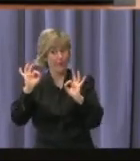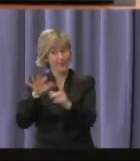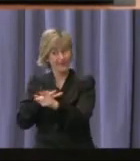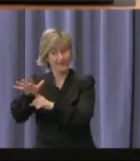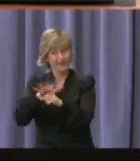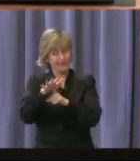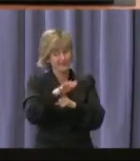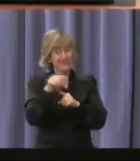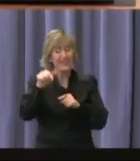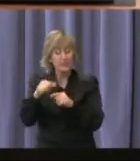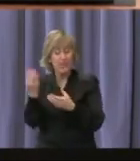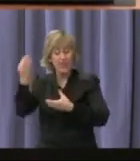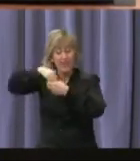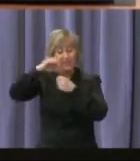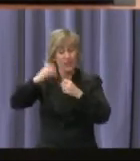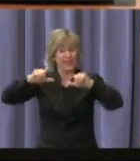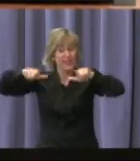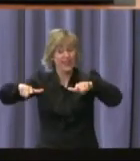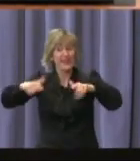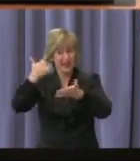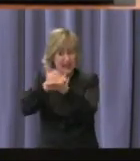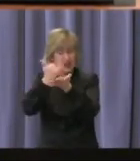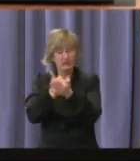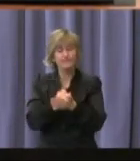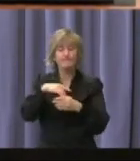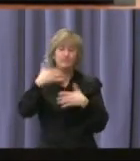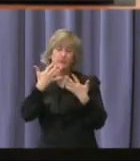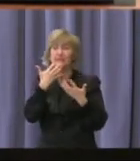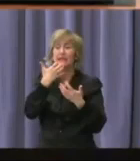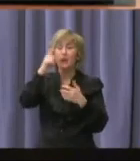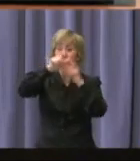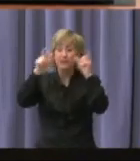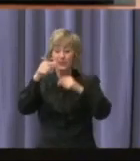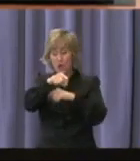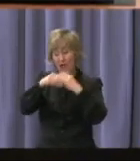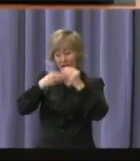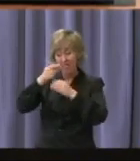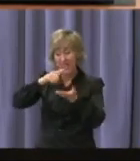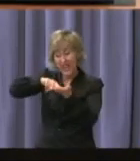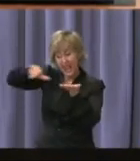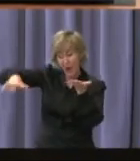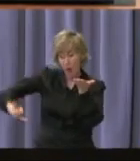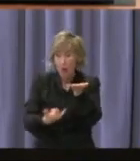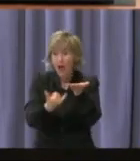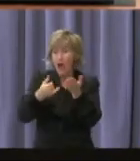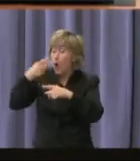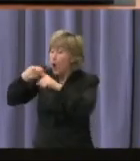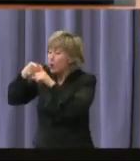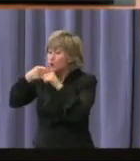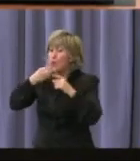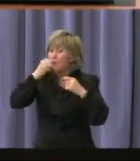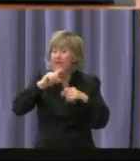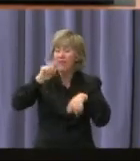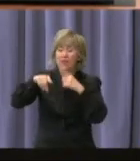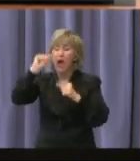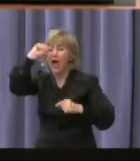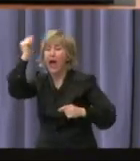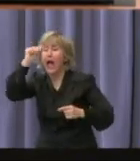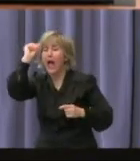clase. Quien maneja bien el lenguaje tiene un plus en la vida. El lenguaje supone tener luego